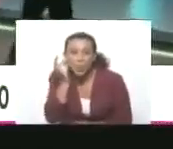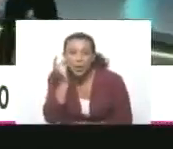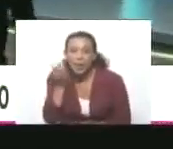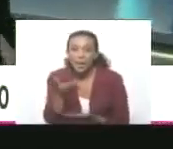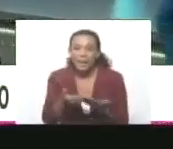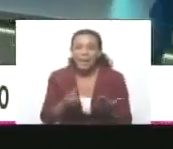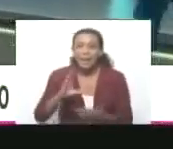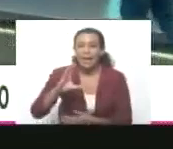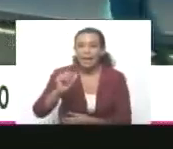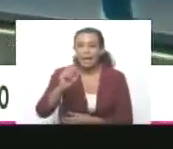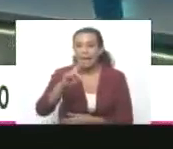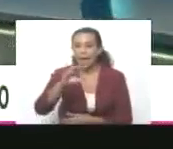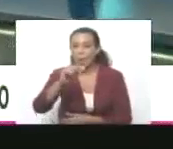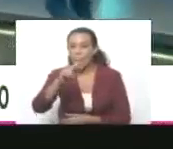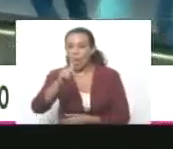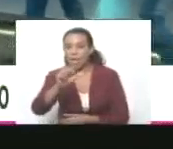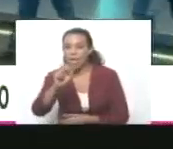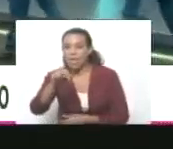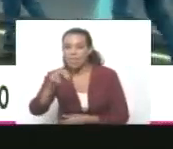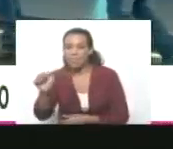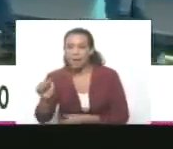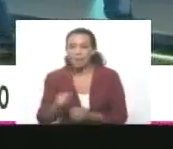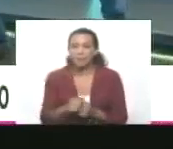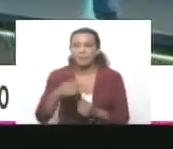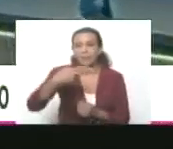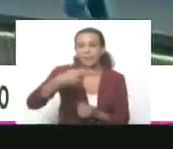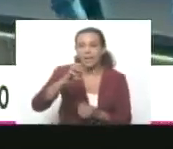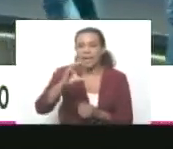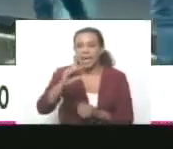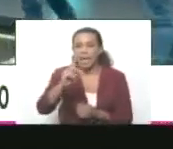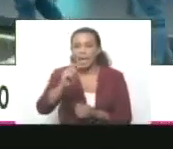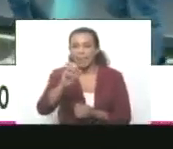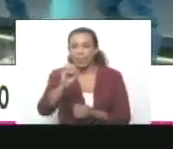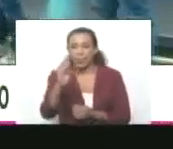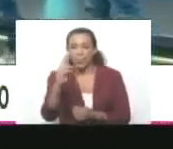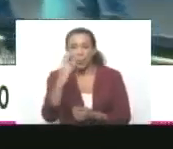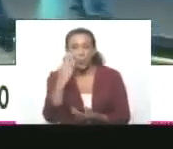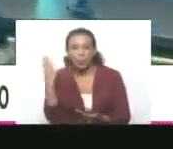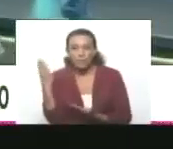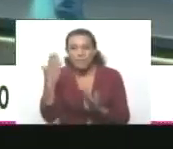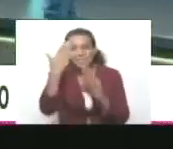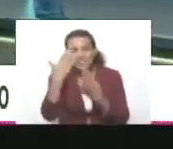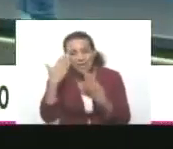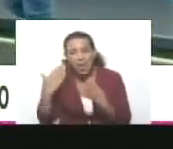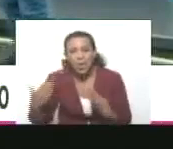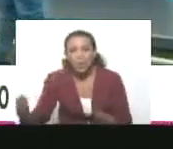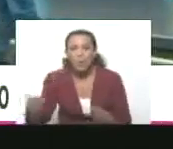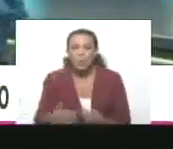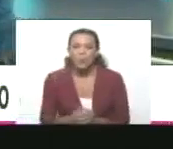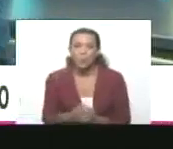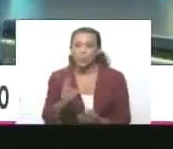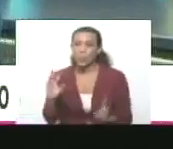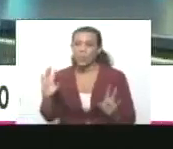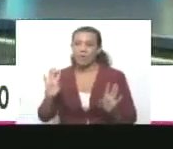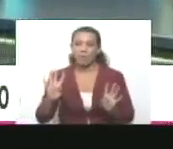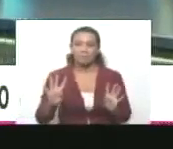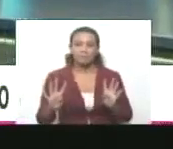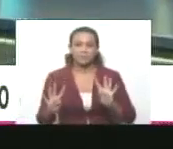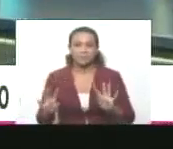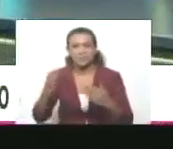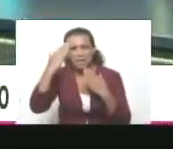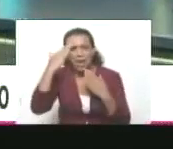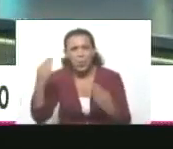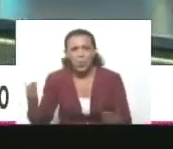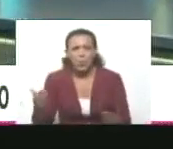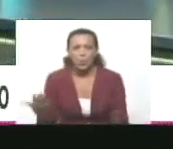Carolina, Héctor Larry, Hamilton Yebrail. Ah, no me va a saludar, te vine así, ¿ah? Mira, yo nombré